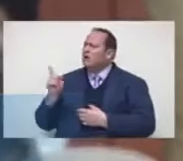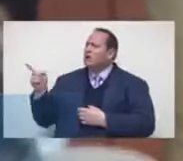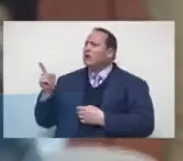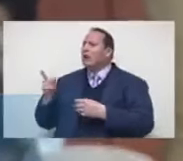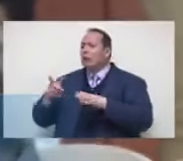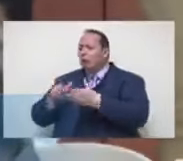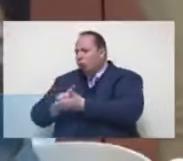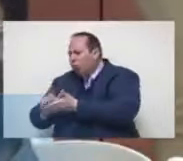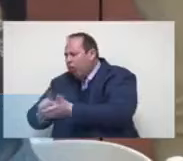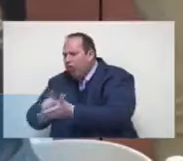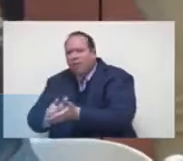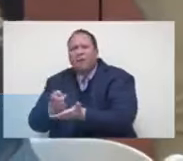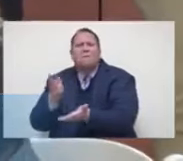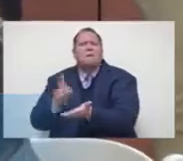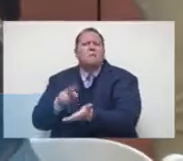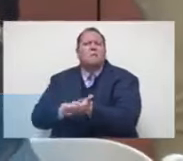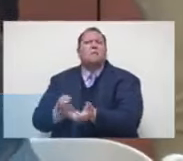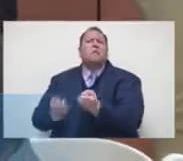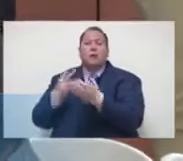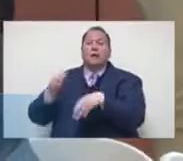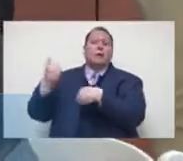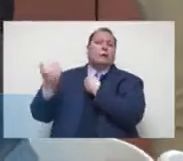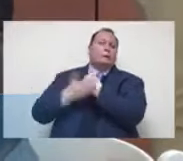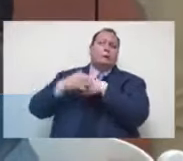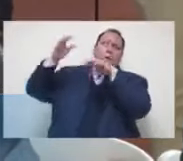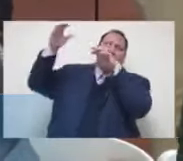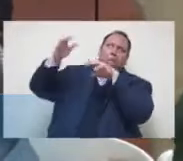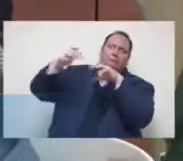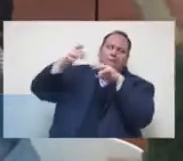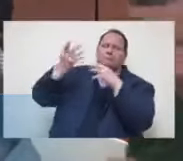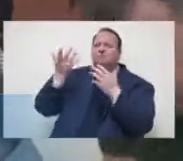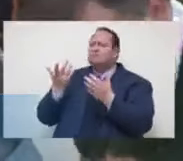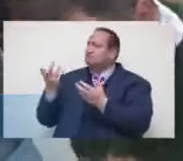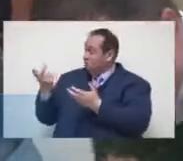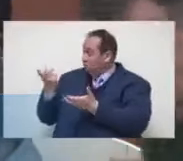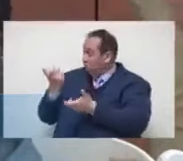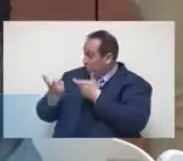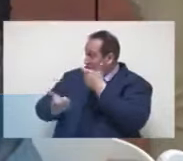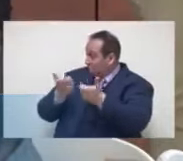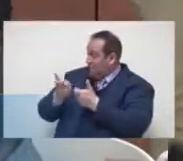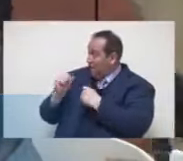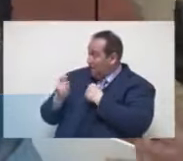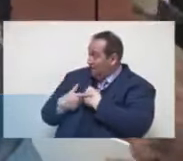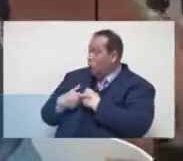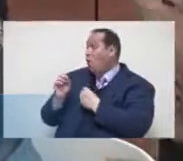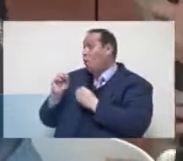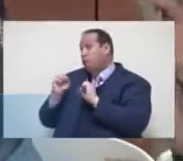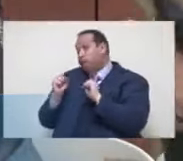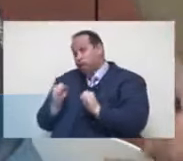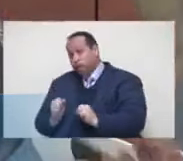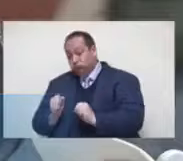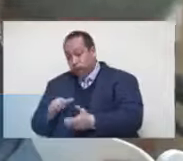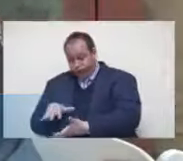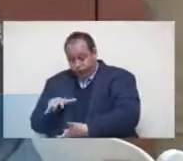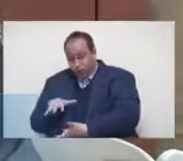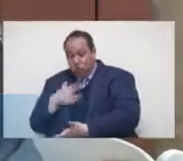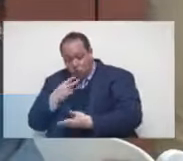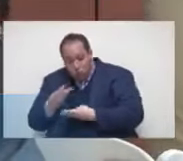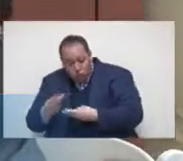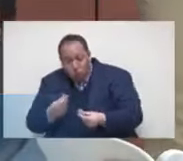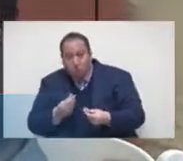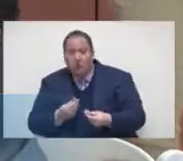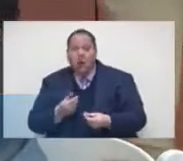tema del desasolve? Y en el caso de estas lluvias que están pronosticando, ¿tienen algún presupuesto destinado o pueden asegurar, digamos, que hay el recurso disponible?